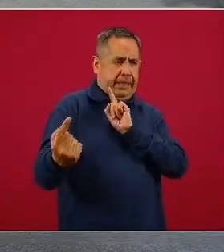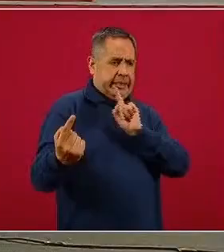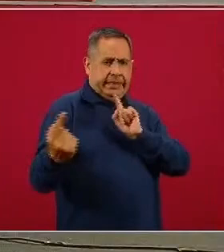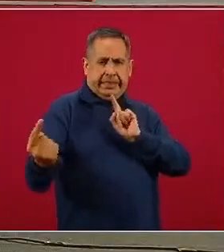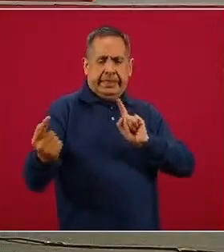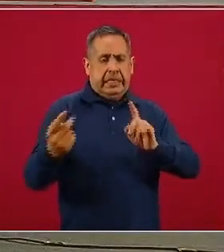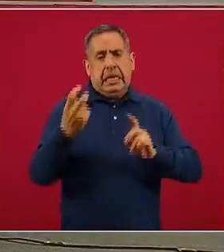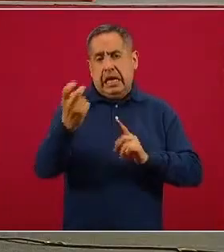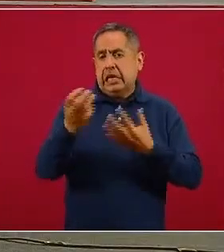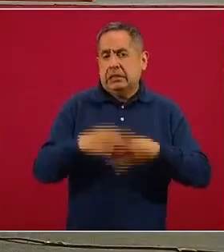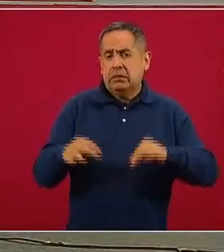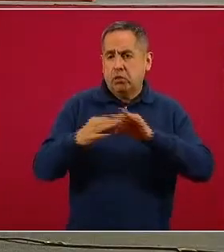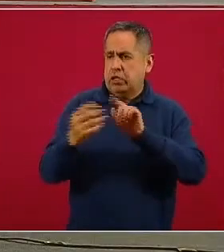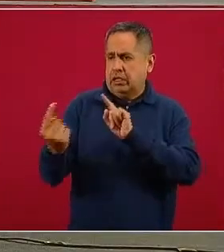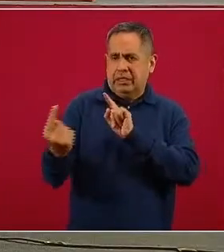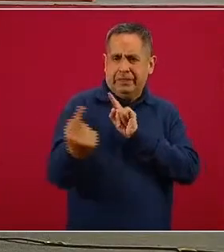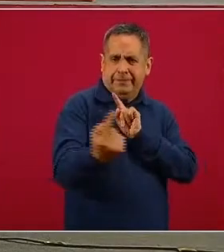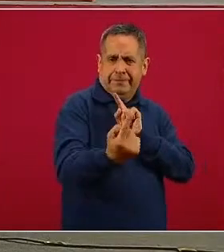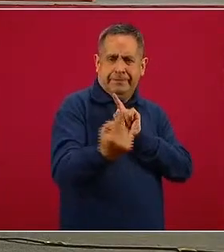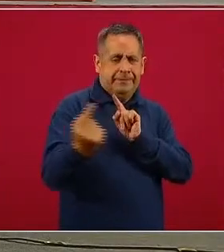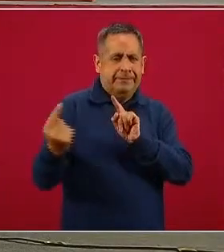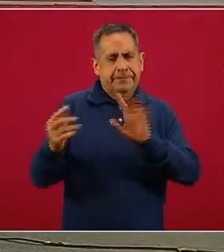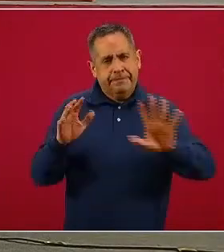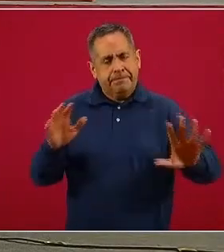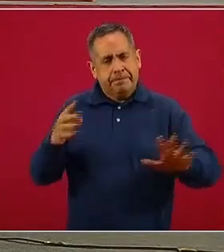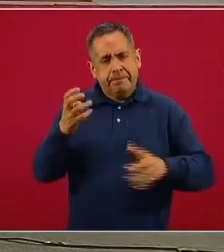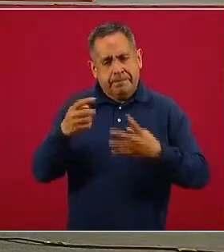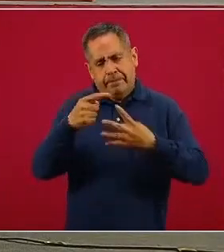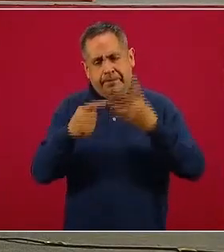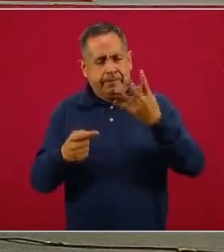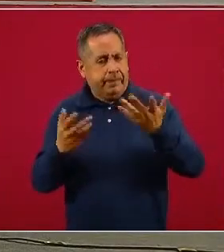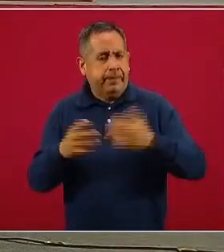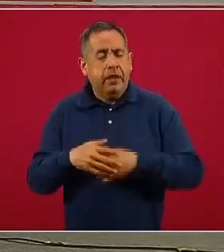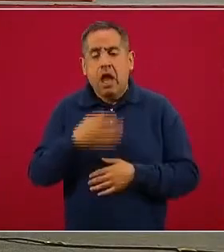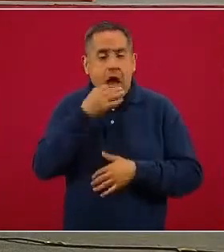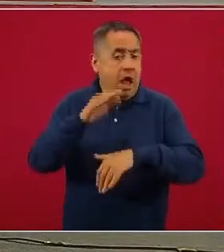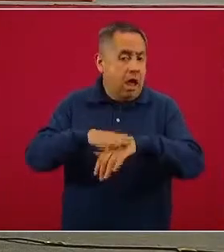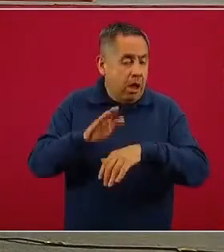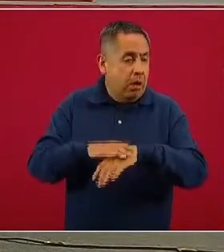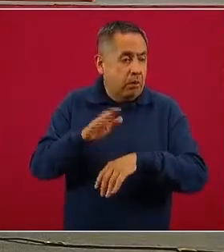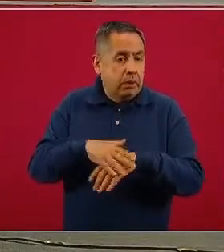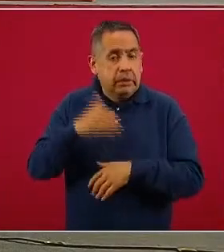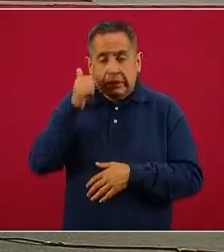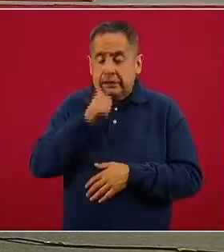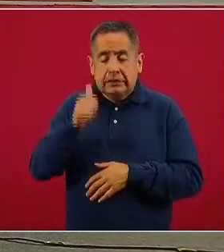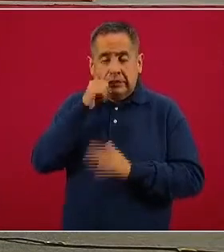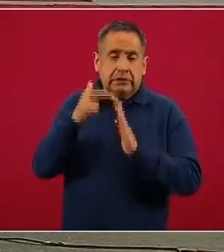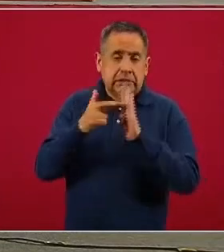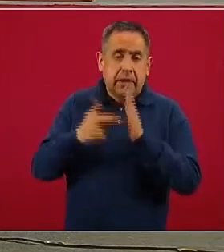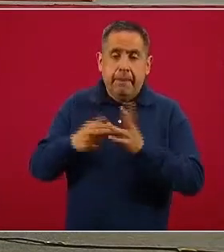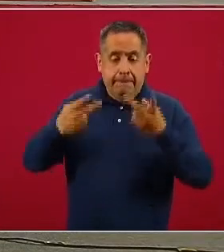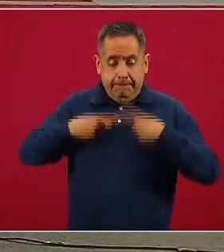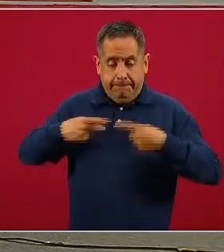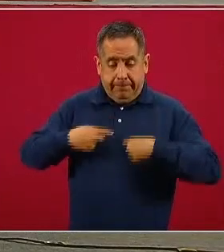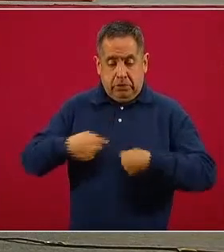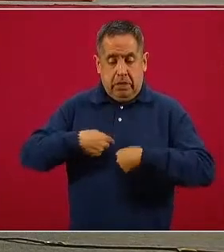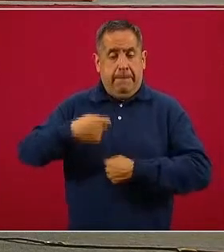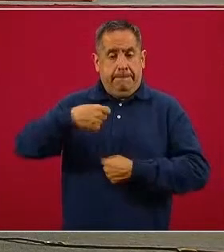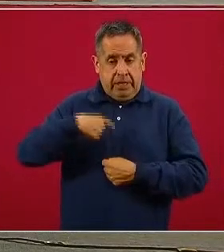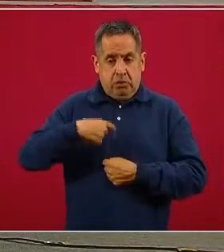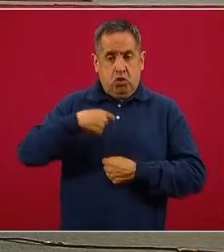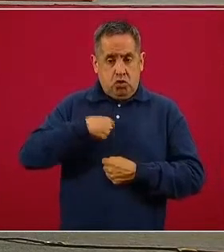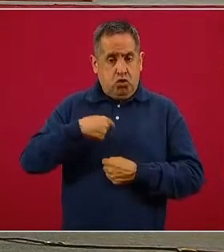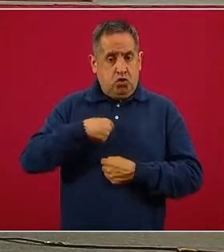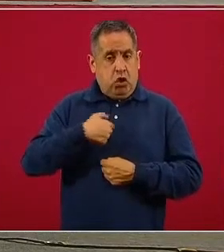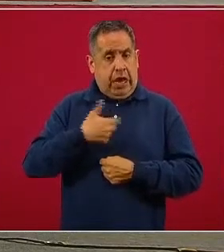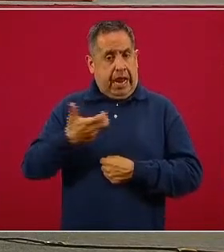cuatro niveles de riesgo. Lo mencionamos porque estas son medidas que sí aplican a la persona. Es decir, esta es parte